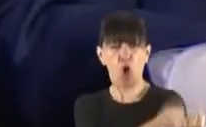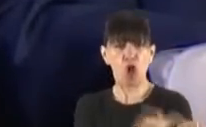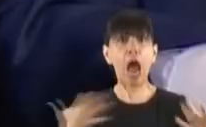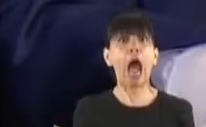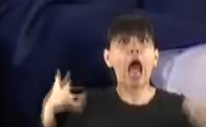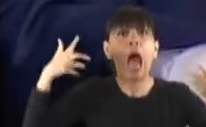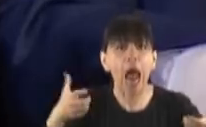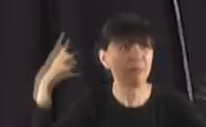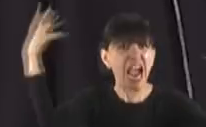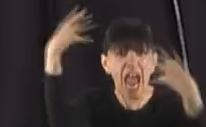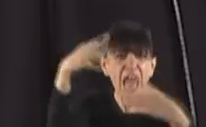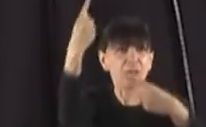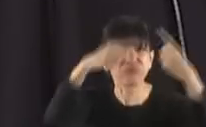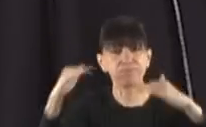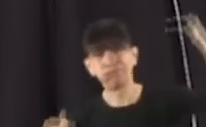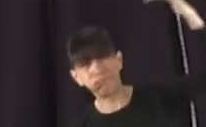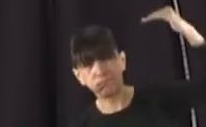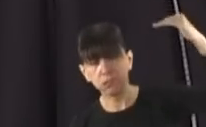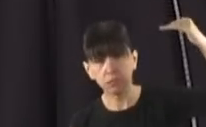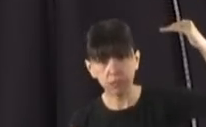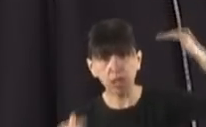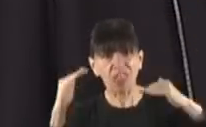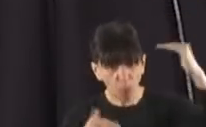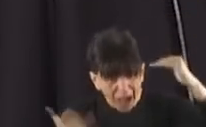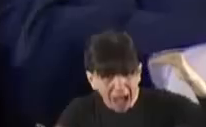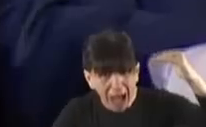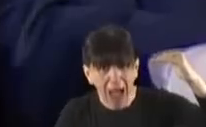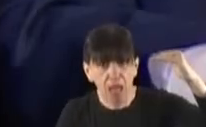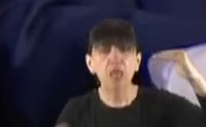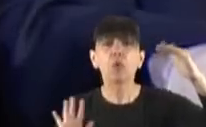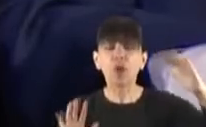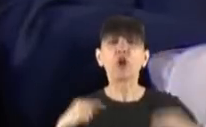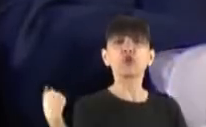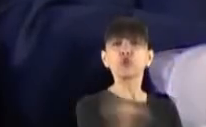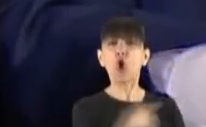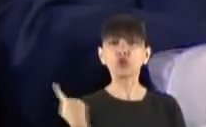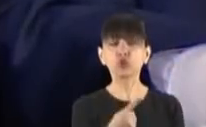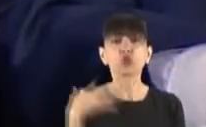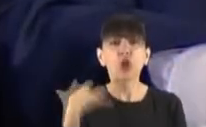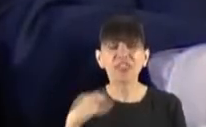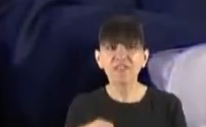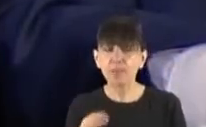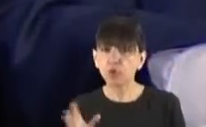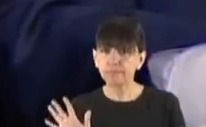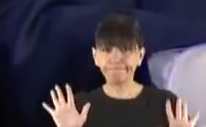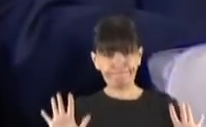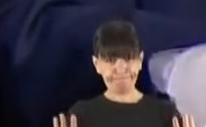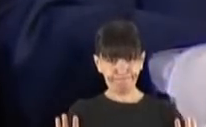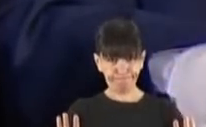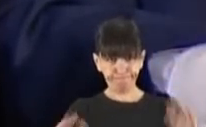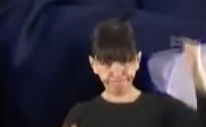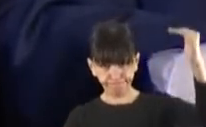esa desigualdad efectivamente existe, nosotros debemos buscar remedios para corregir la desigualdad